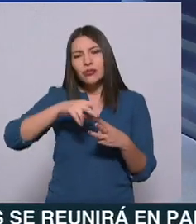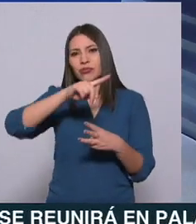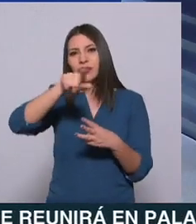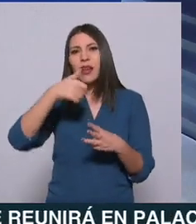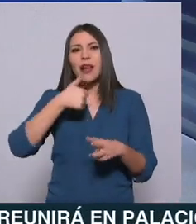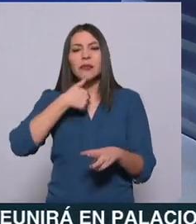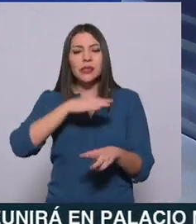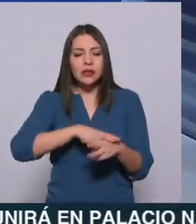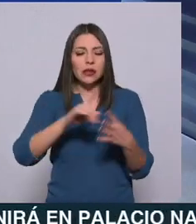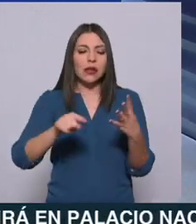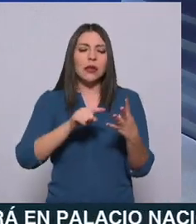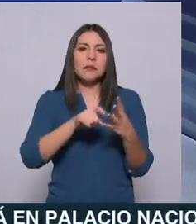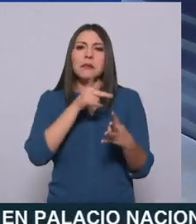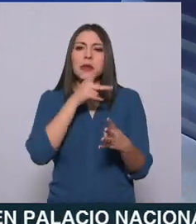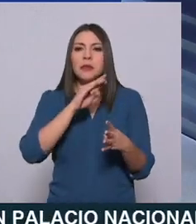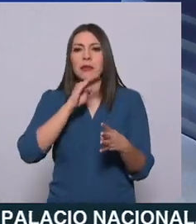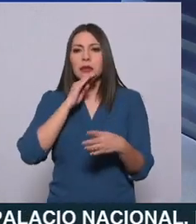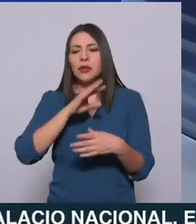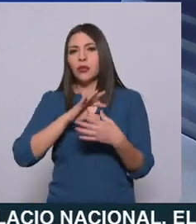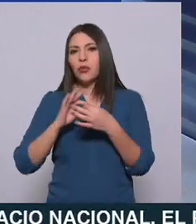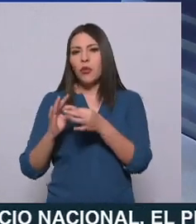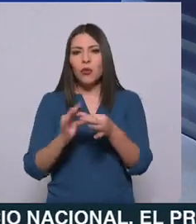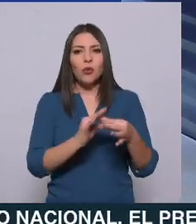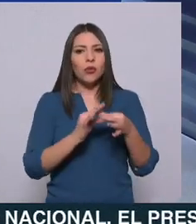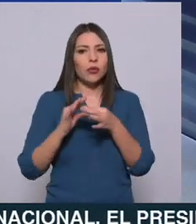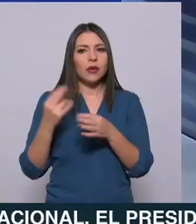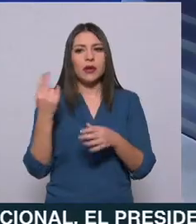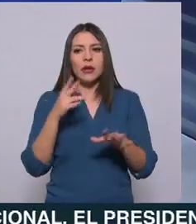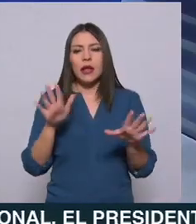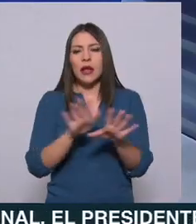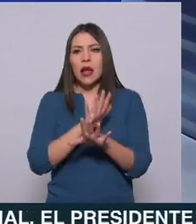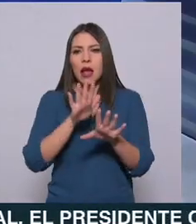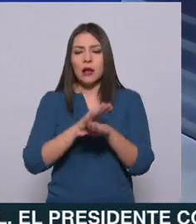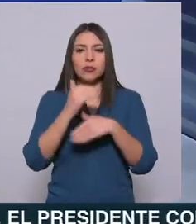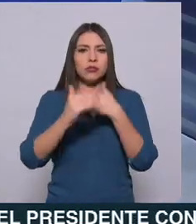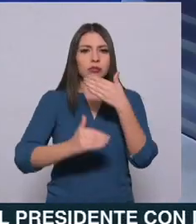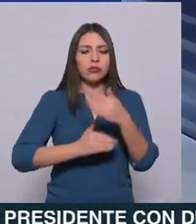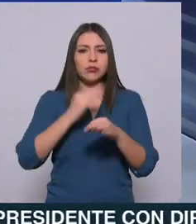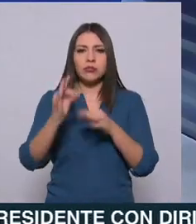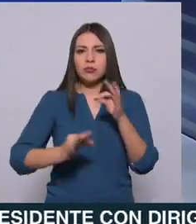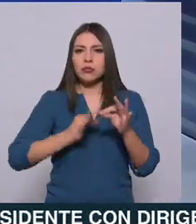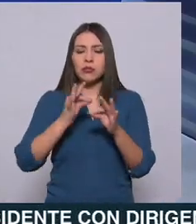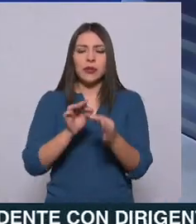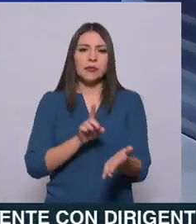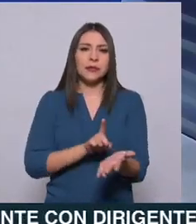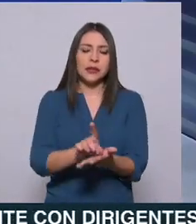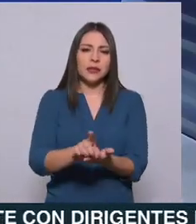la educación de calidad, ¿no? Es una de las grandes demandas de la población, derechos. Así